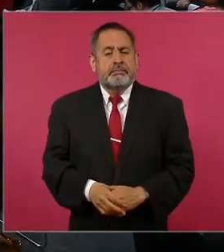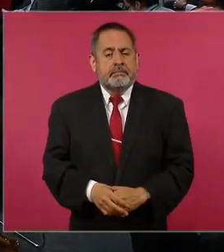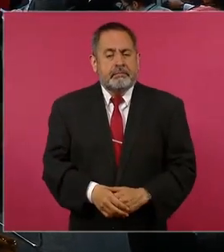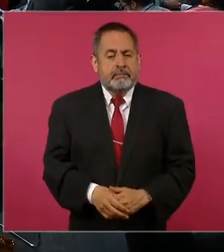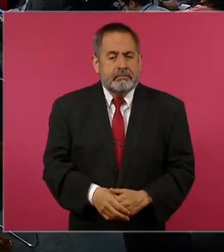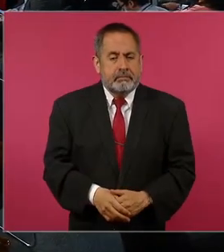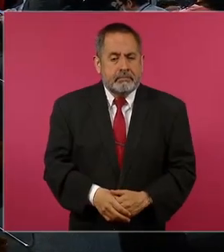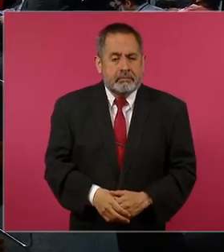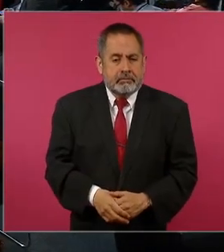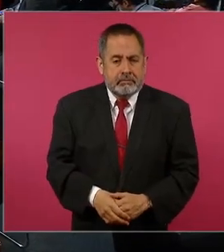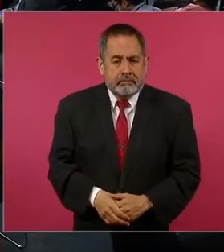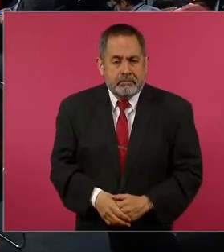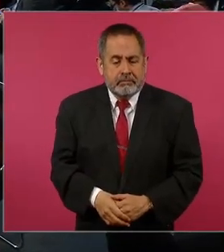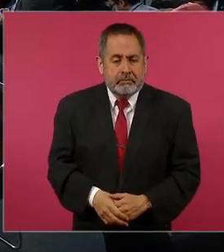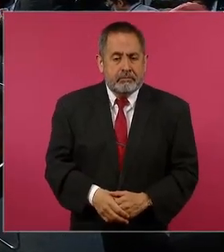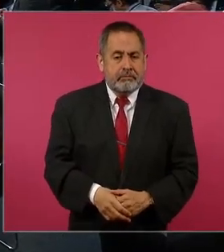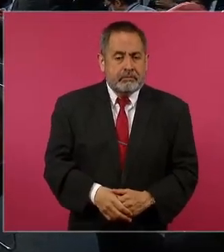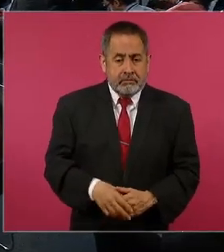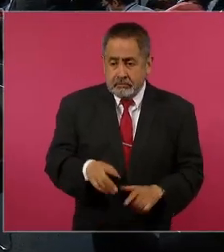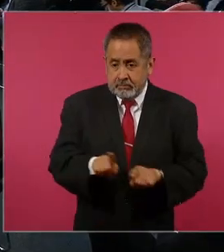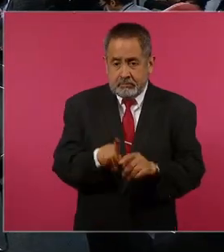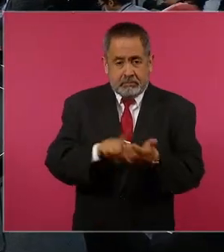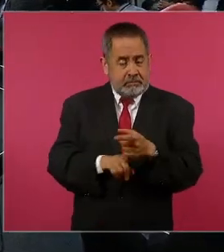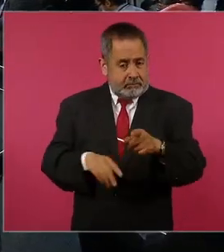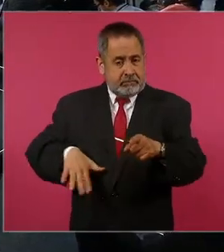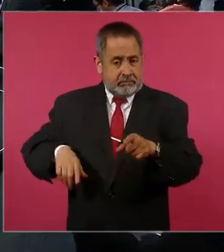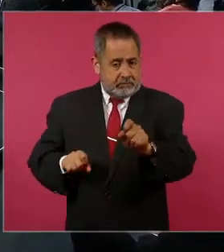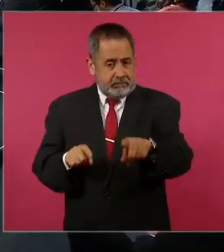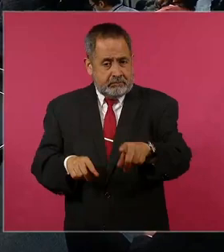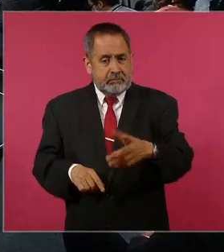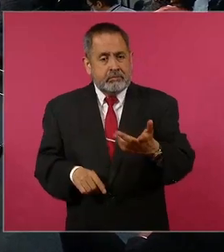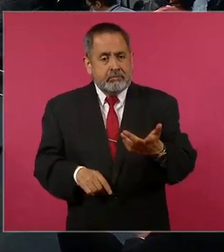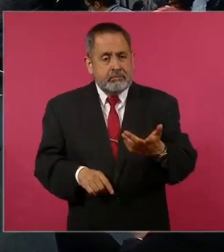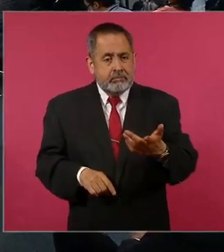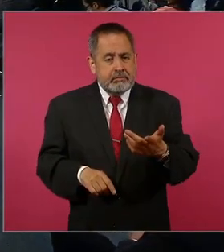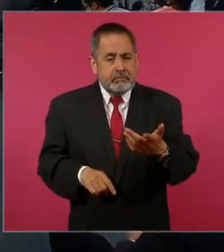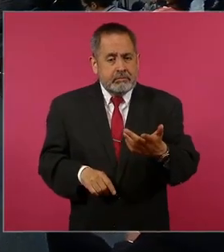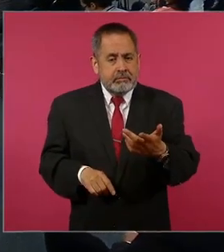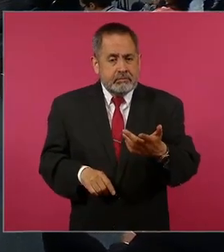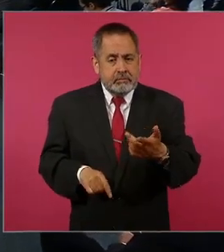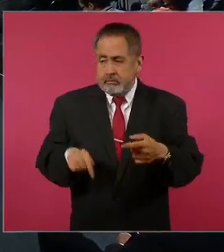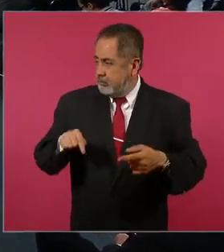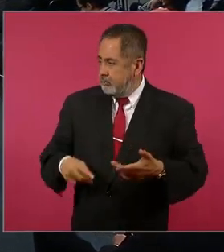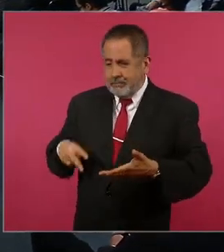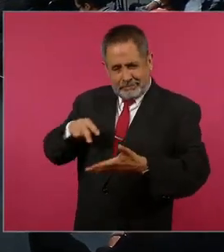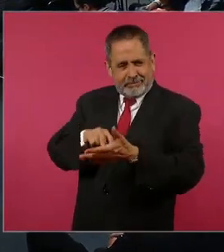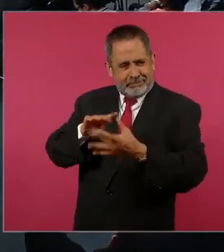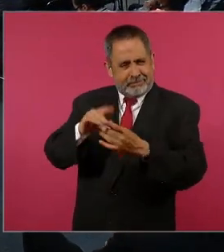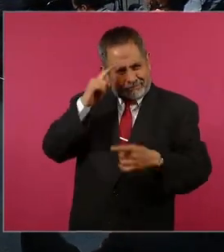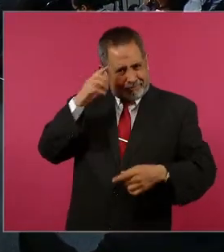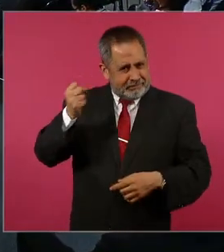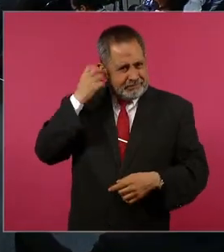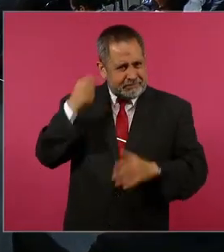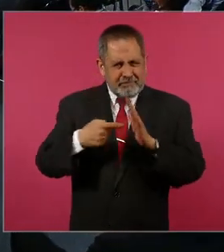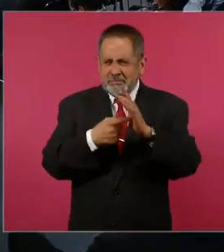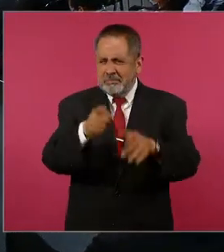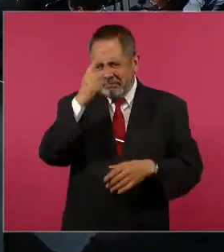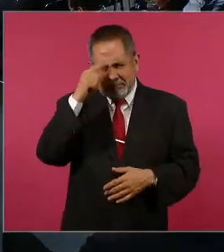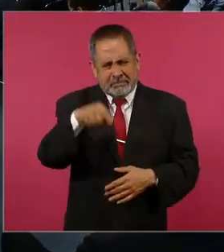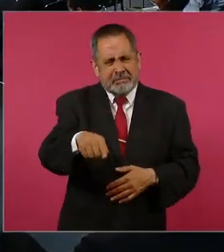Y casos como el que estamos viendo, que aquí se planteó, creo